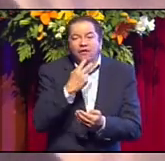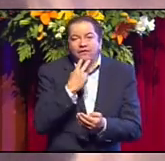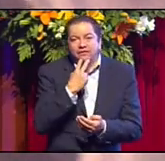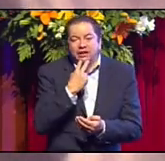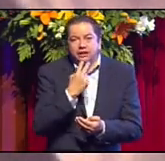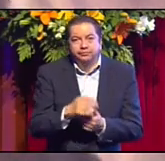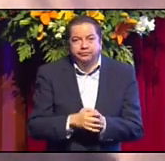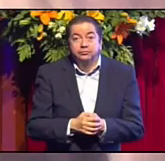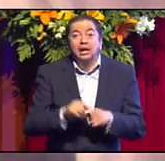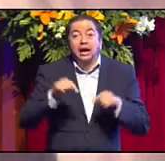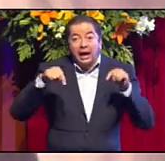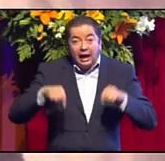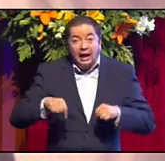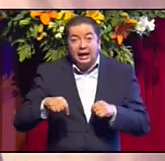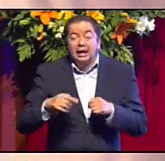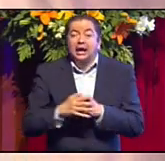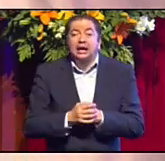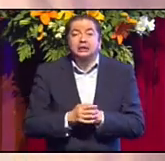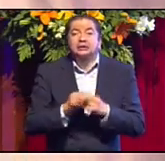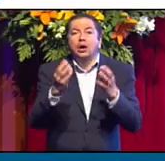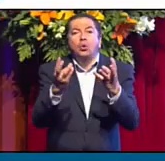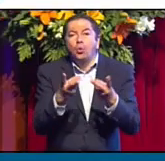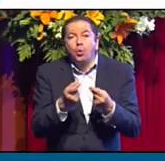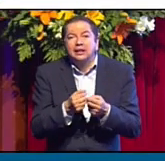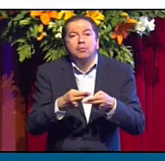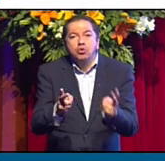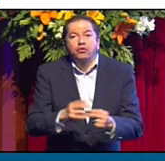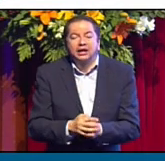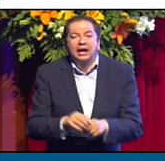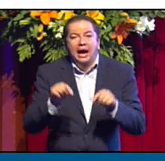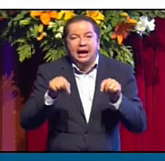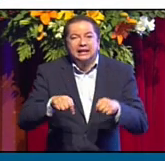por eso esta cuenta pública se refiere más en números,